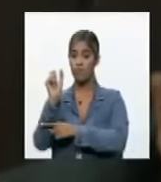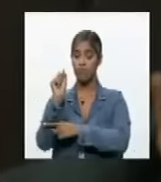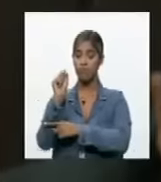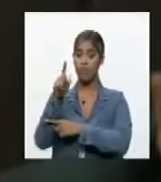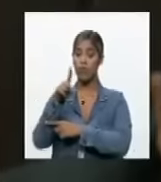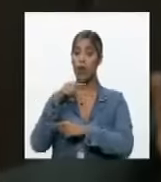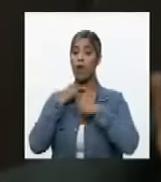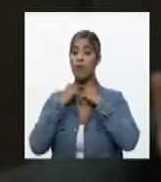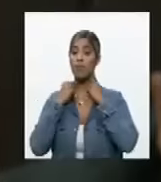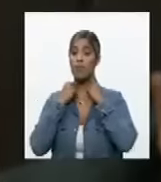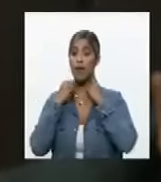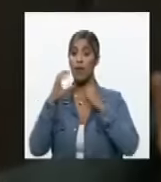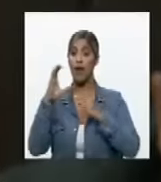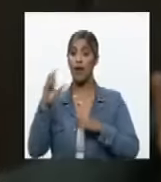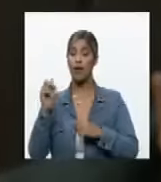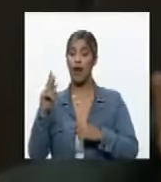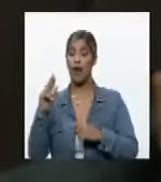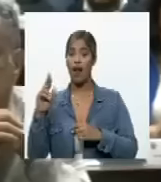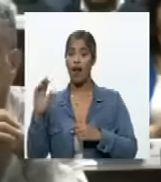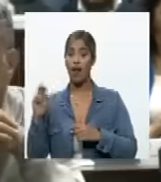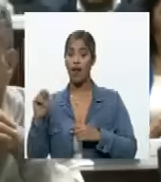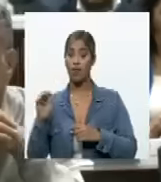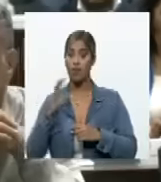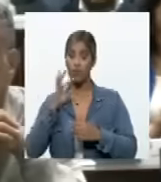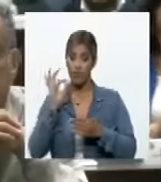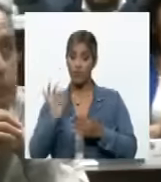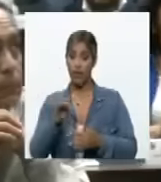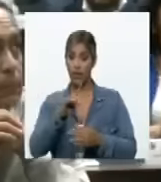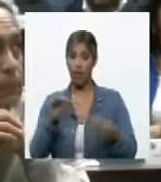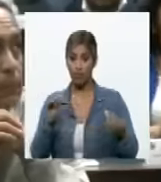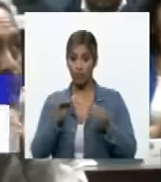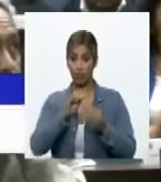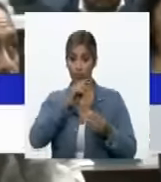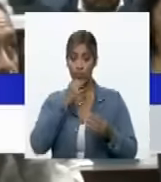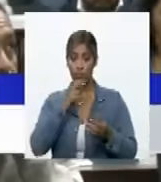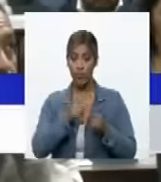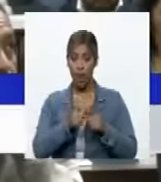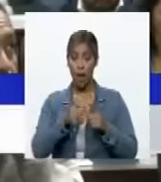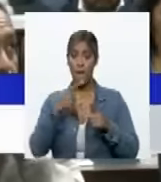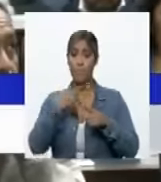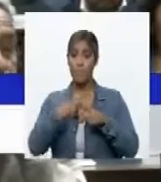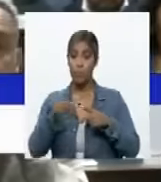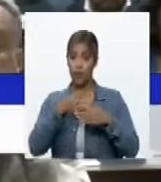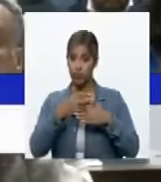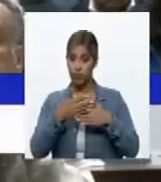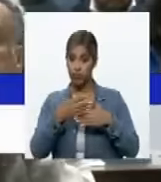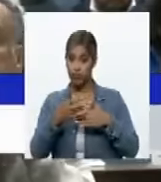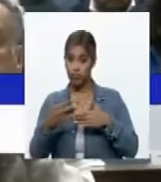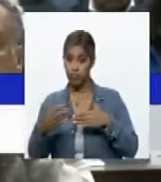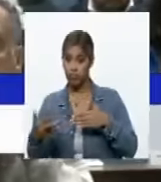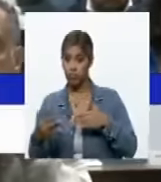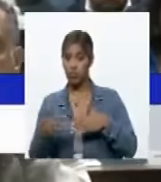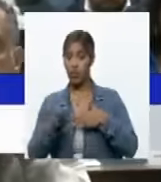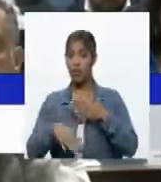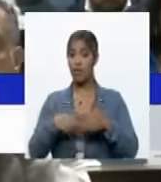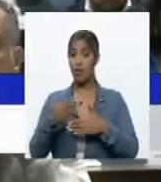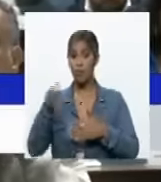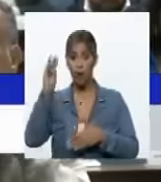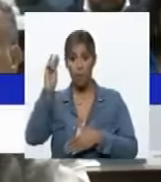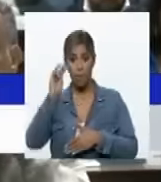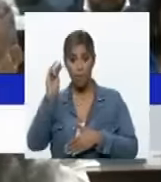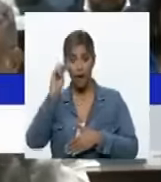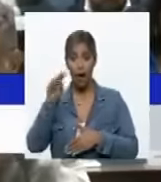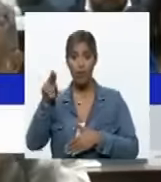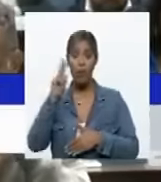apellido efectivamente Carreño. Eso es cierto lo que usted dice. Pero más adelante, mucho antes incluso de ser maestro